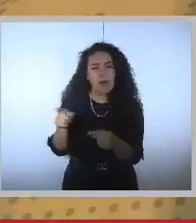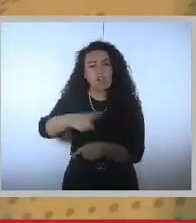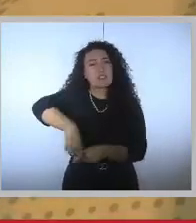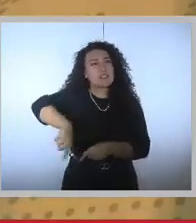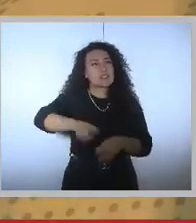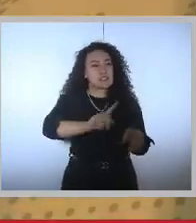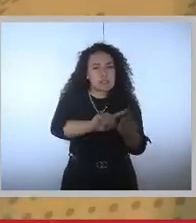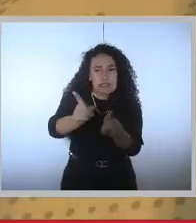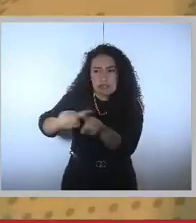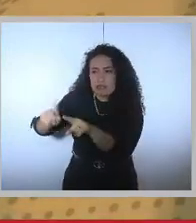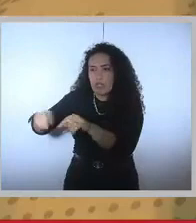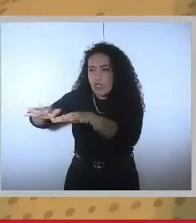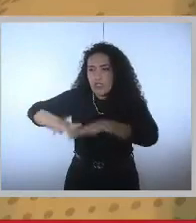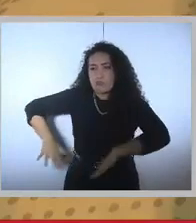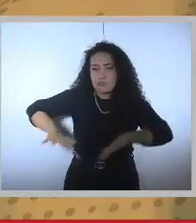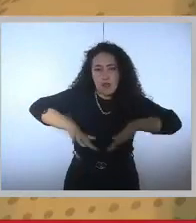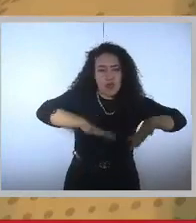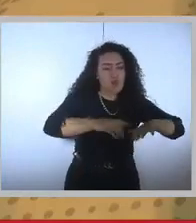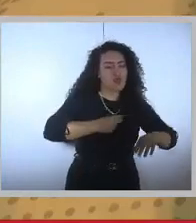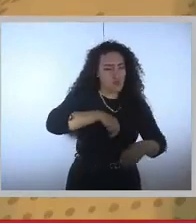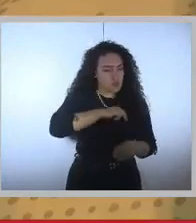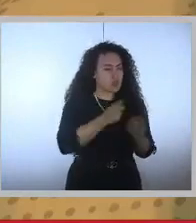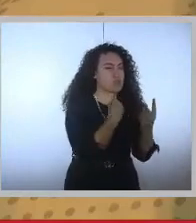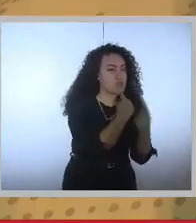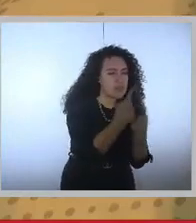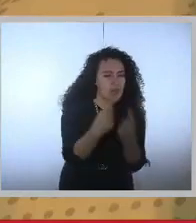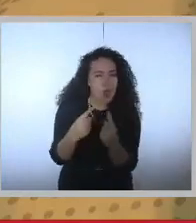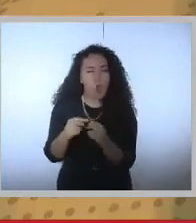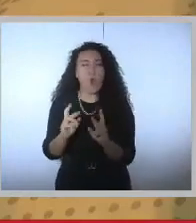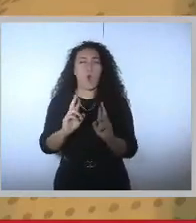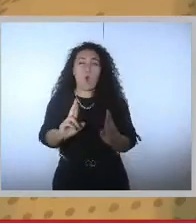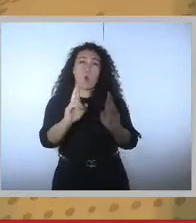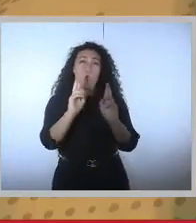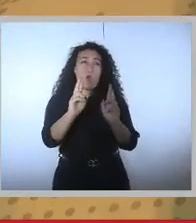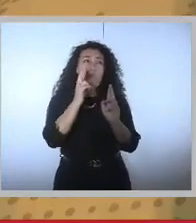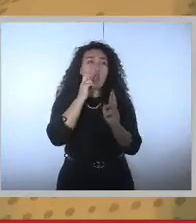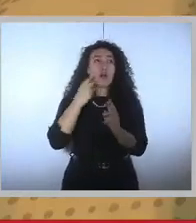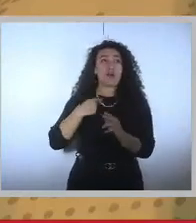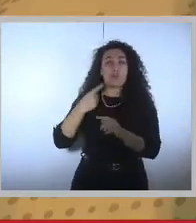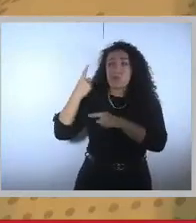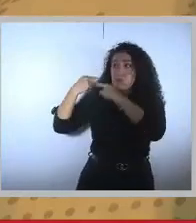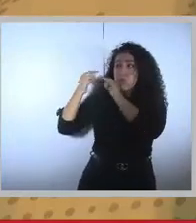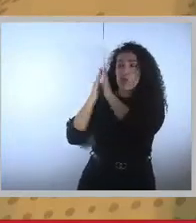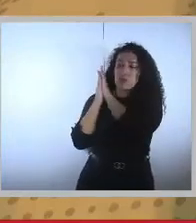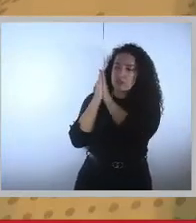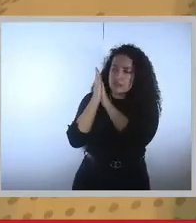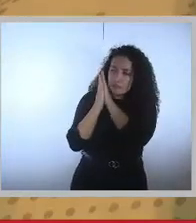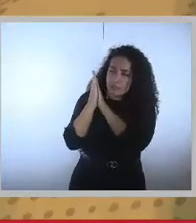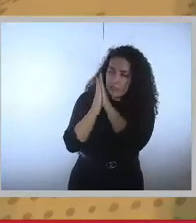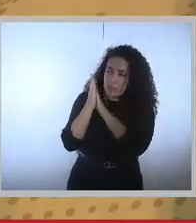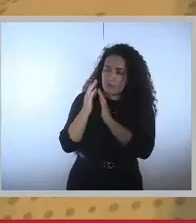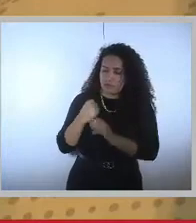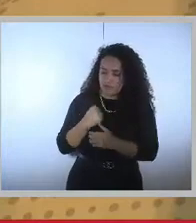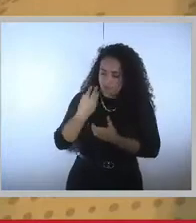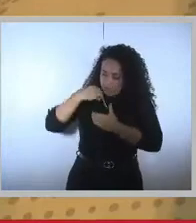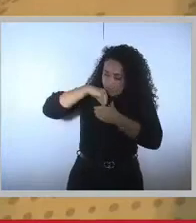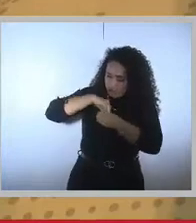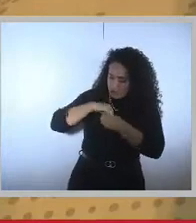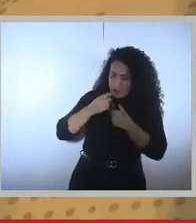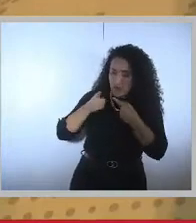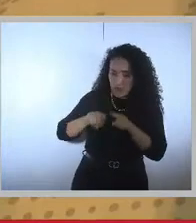en que vamos a dialogar toda esa esperanza para pensar no